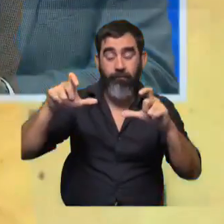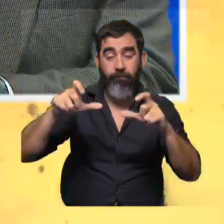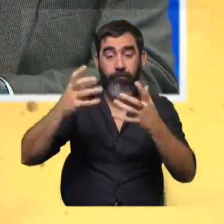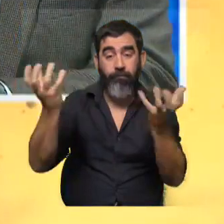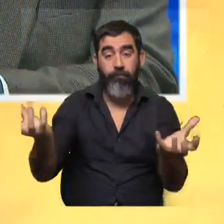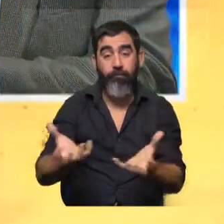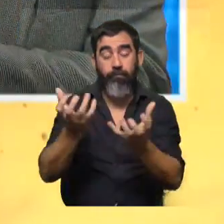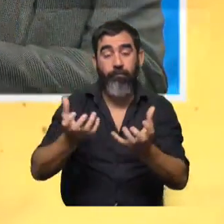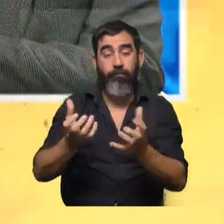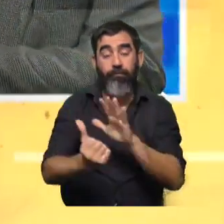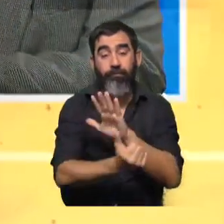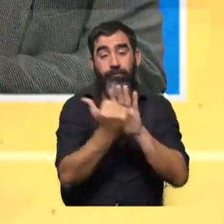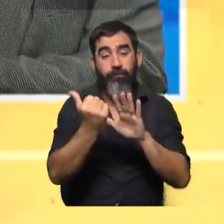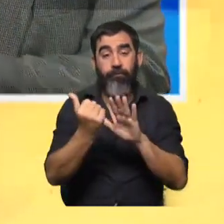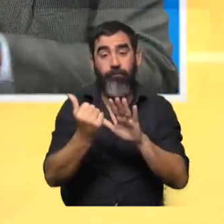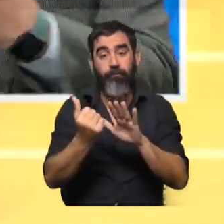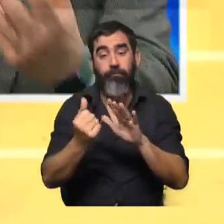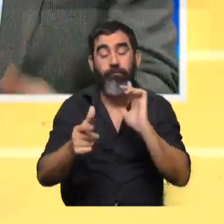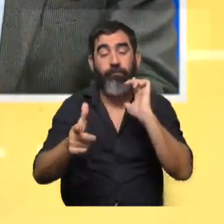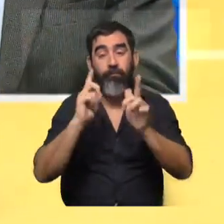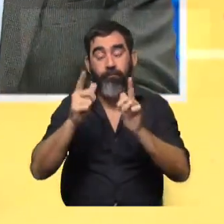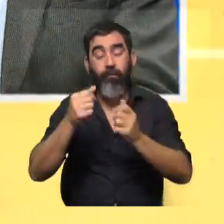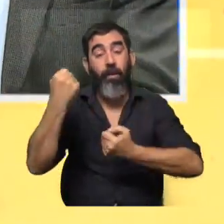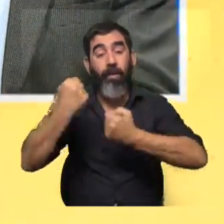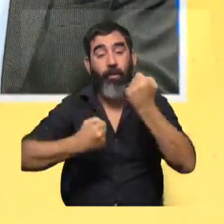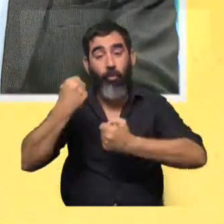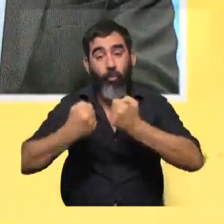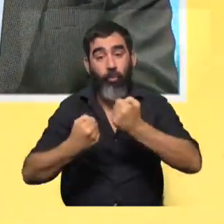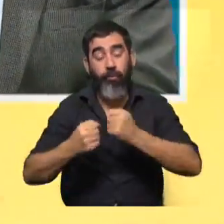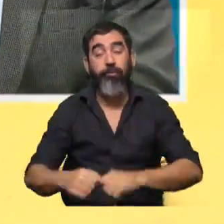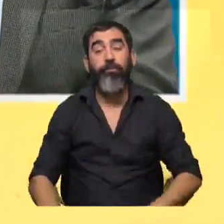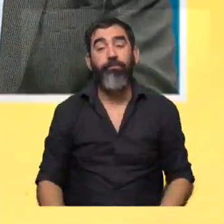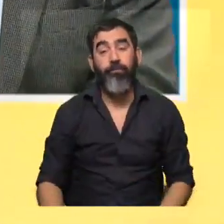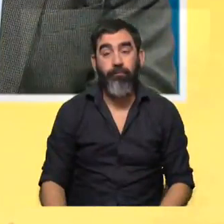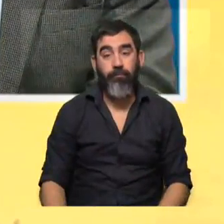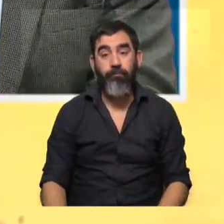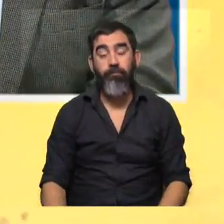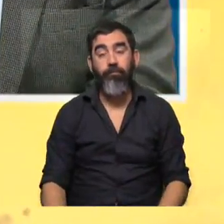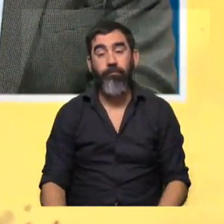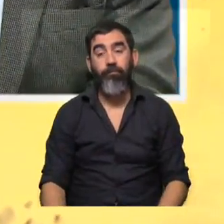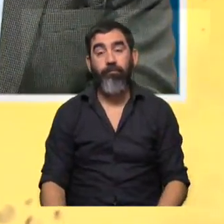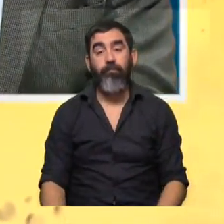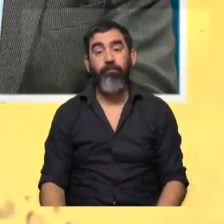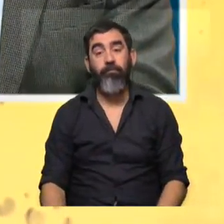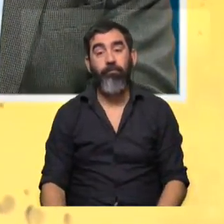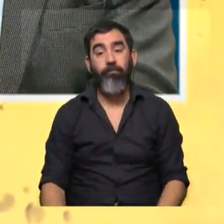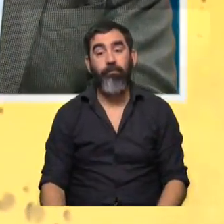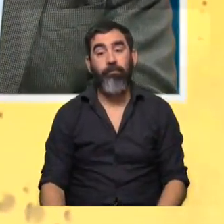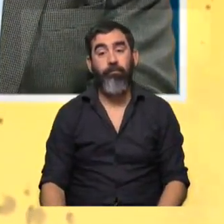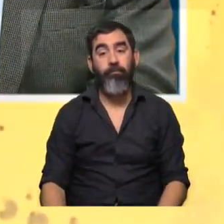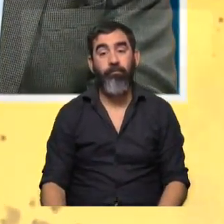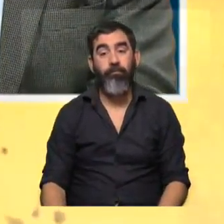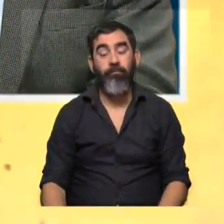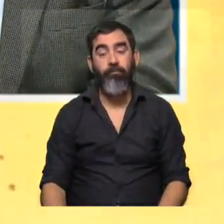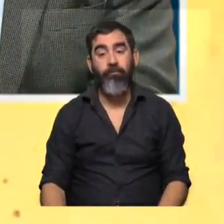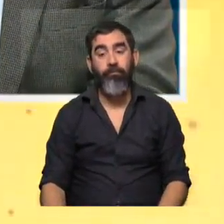de nuestro litoral. Se usa para recreación, se usa para industria. Lo decíamos el otro día en esa reunión. No se